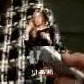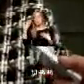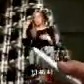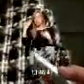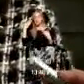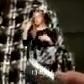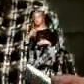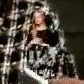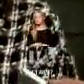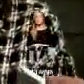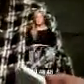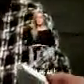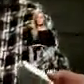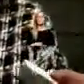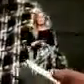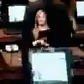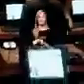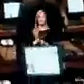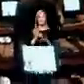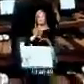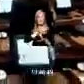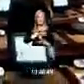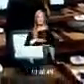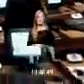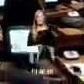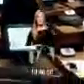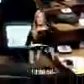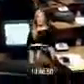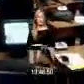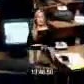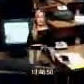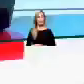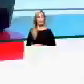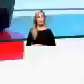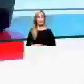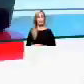posiblemente a verse afectada la Asamblea. En Quito, Andrea Samaniego, 24 horas.